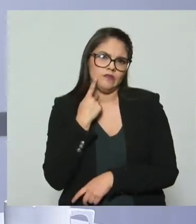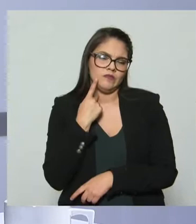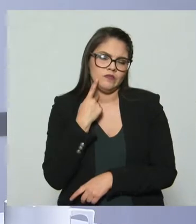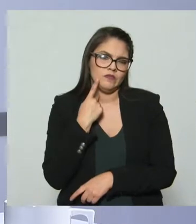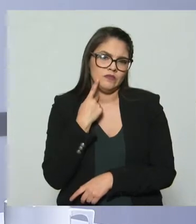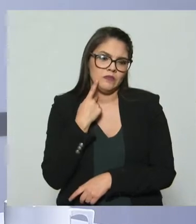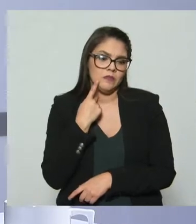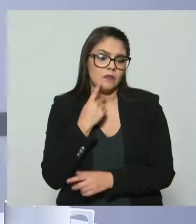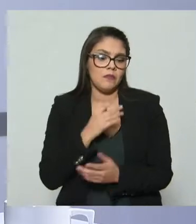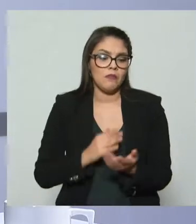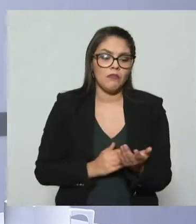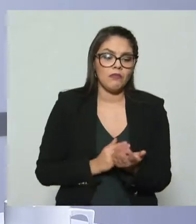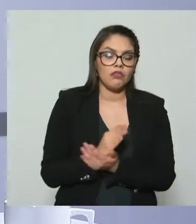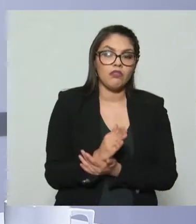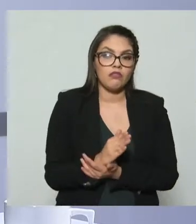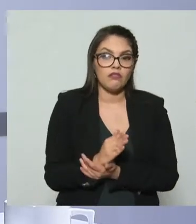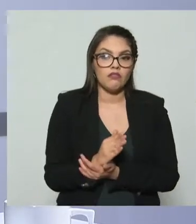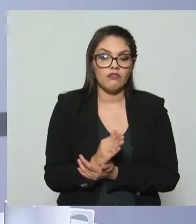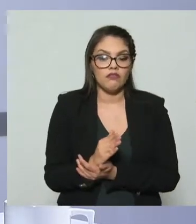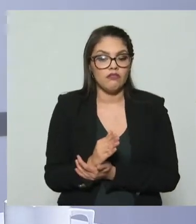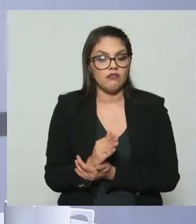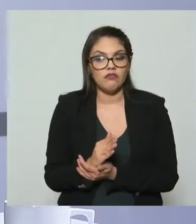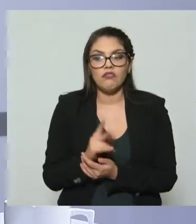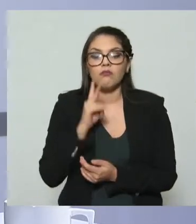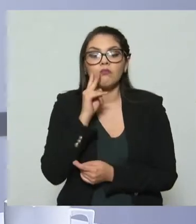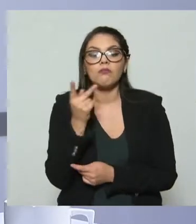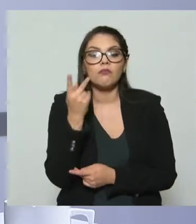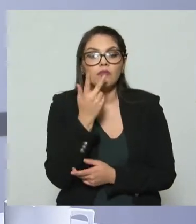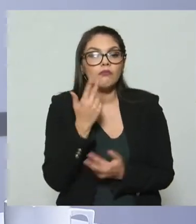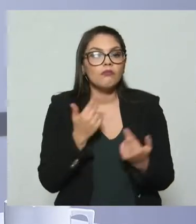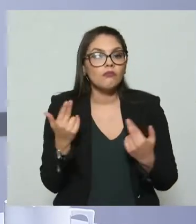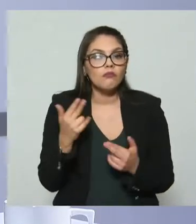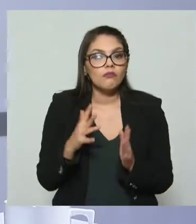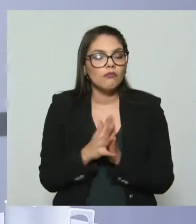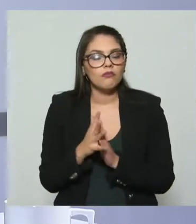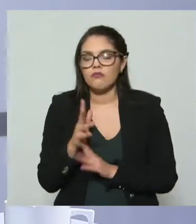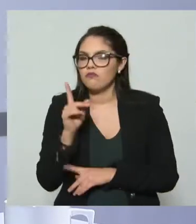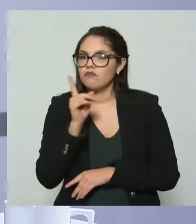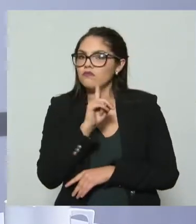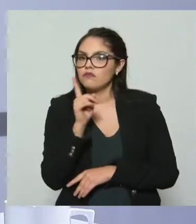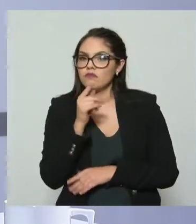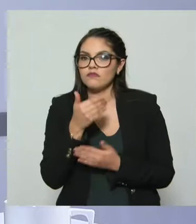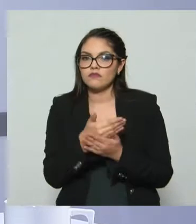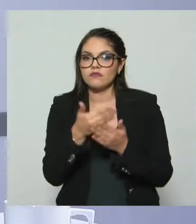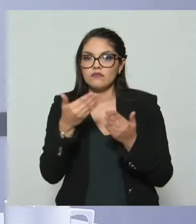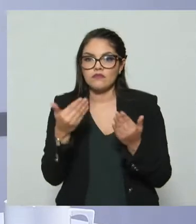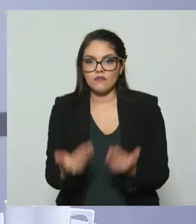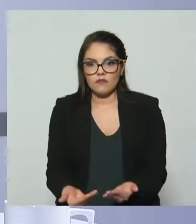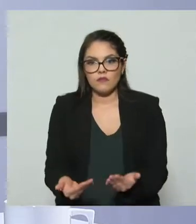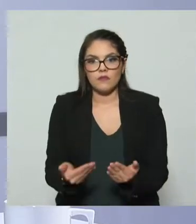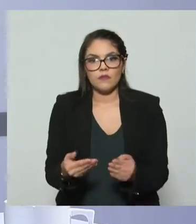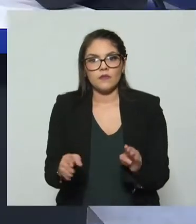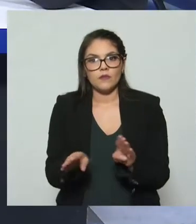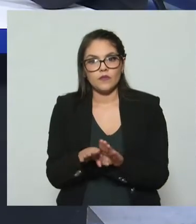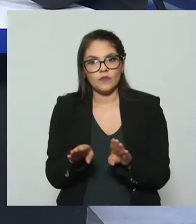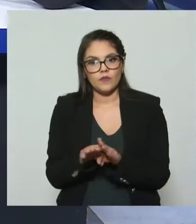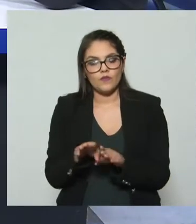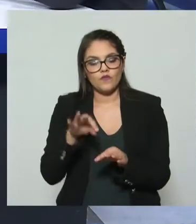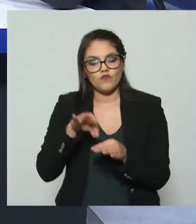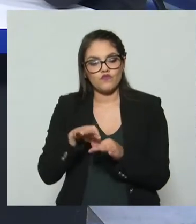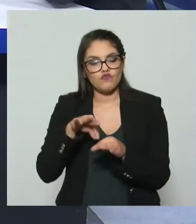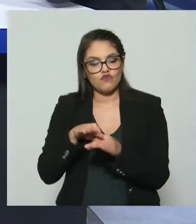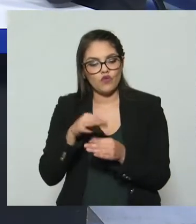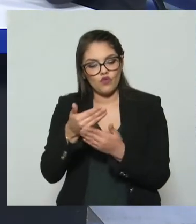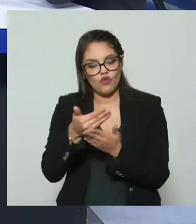se intervinieran en esta elección vecinal. Ahora la ciudadanía va a votar por una persona, no por una planilla. Entonces este voto corporativo